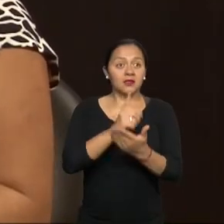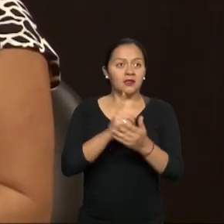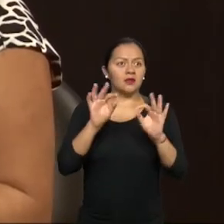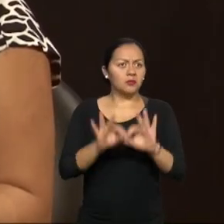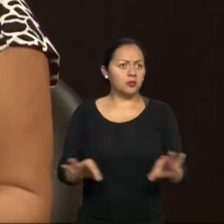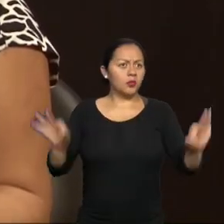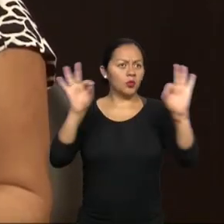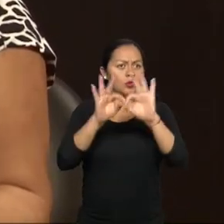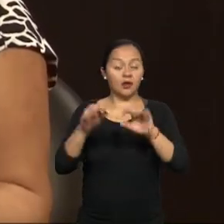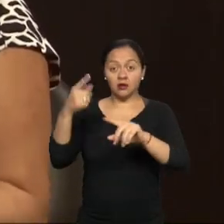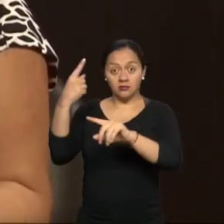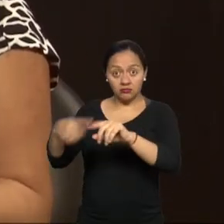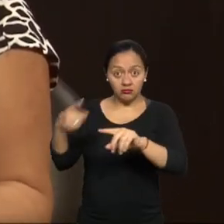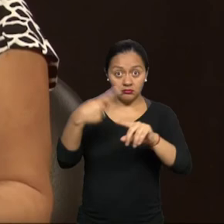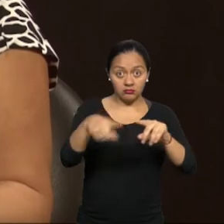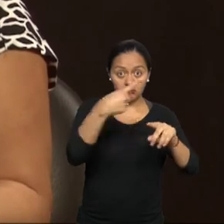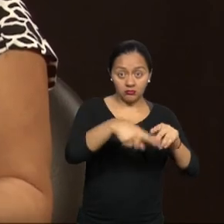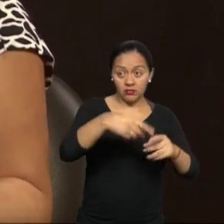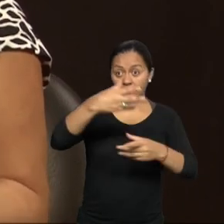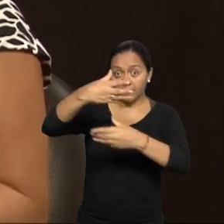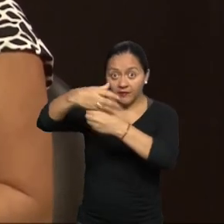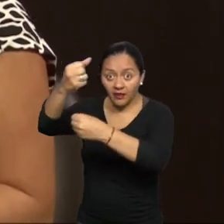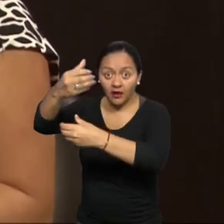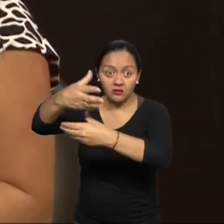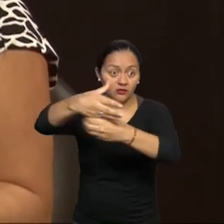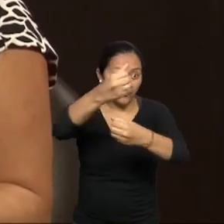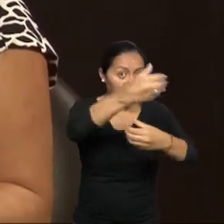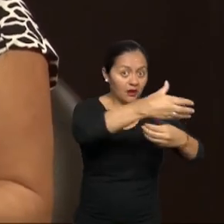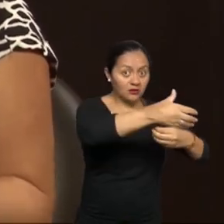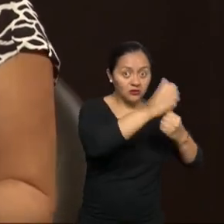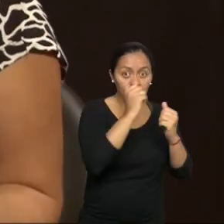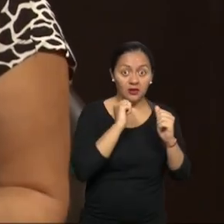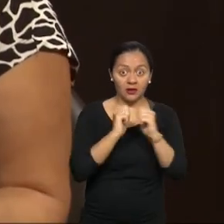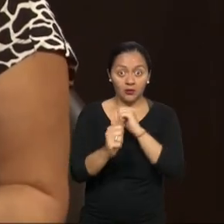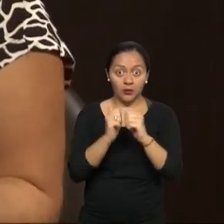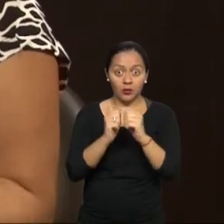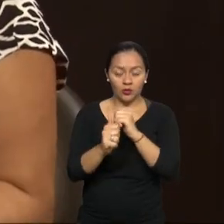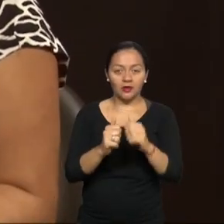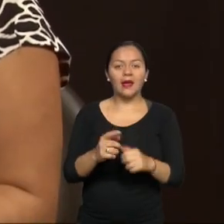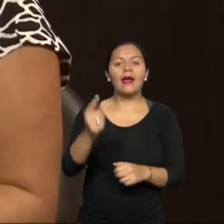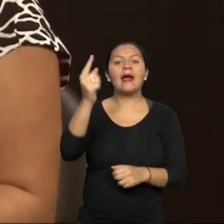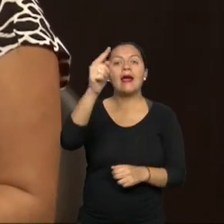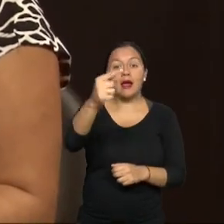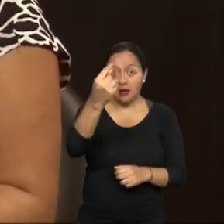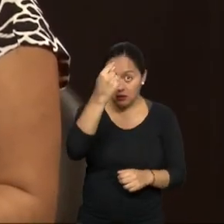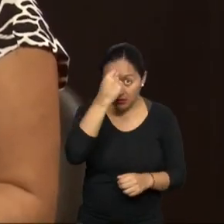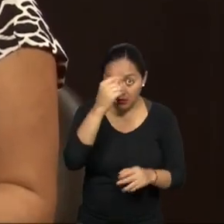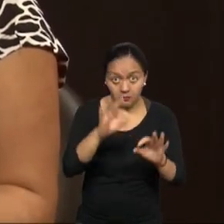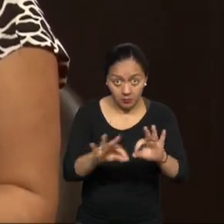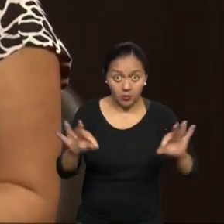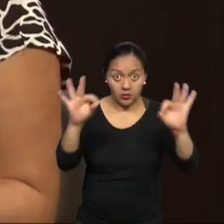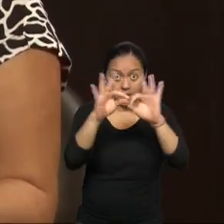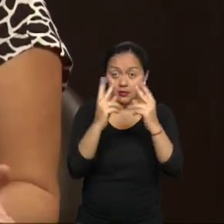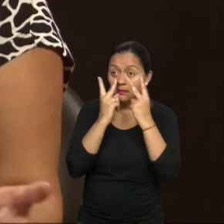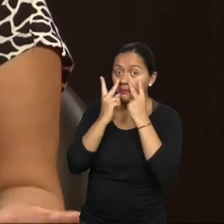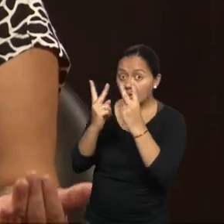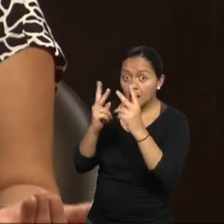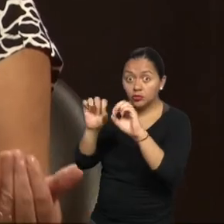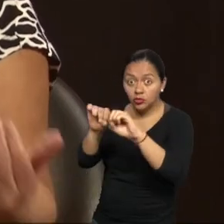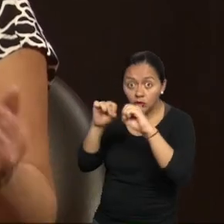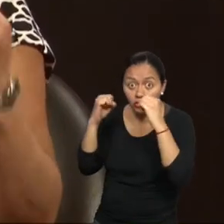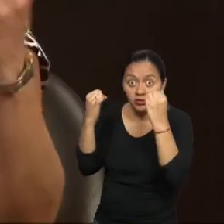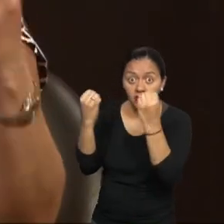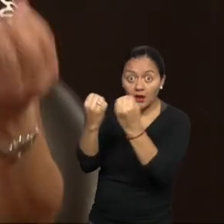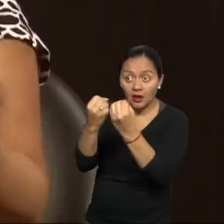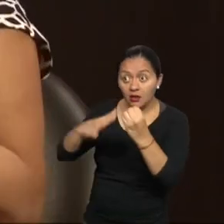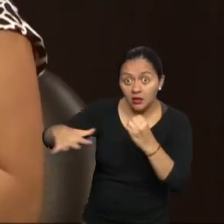federaciones. La importante que vemos aquí, que podemos resaltar, es que es la sociedad, la ciudadanía, la que tiene que entender que para que las personas puedan